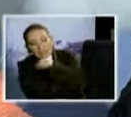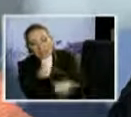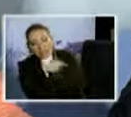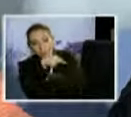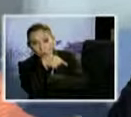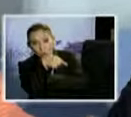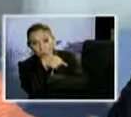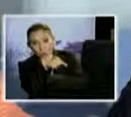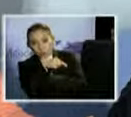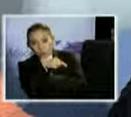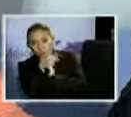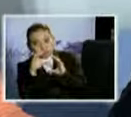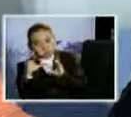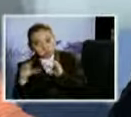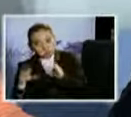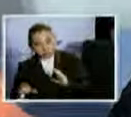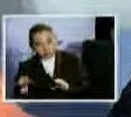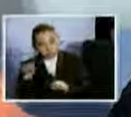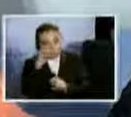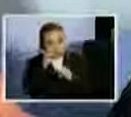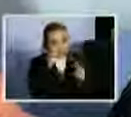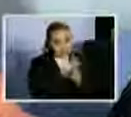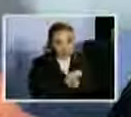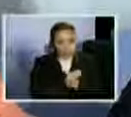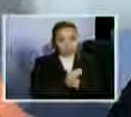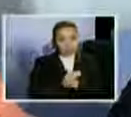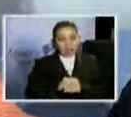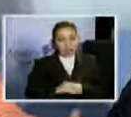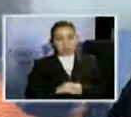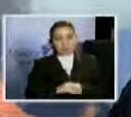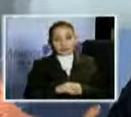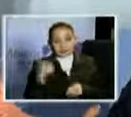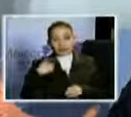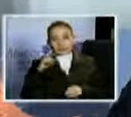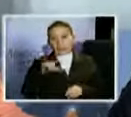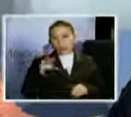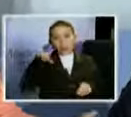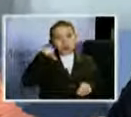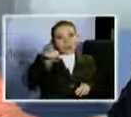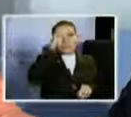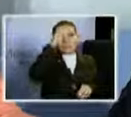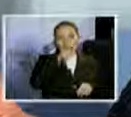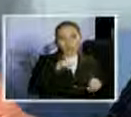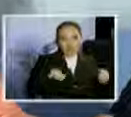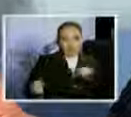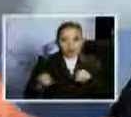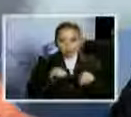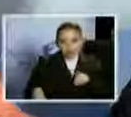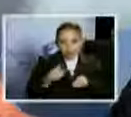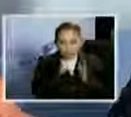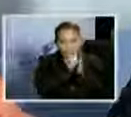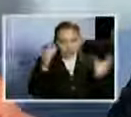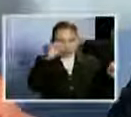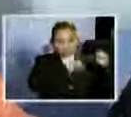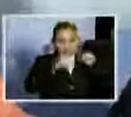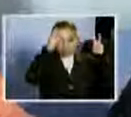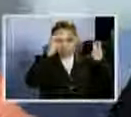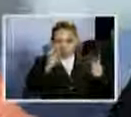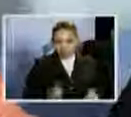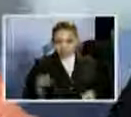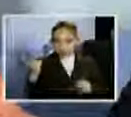amenazas a la paz y seguridad mundial que existían en ese momento, no alcanzaban para movilizar las agendas